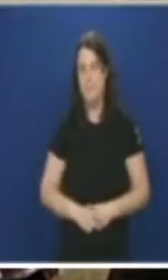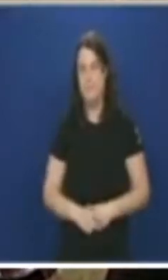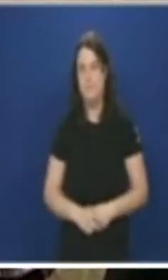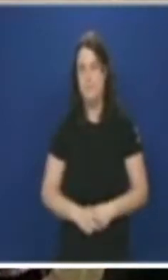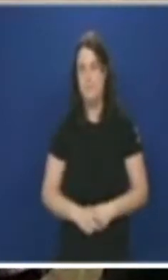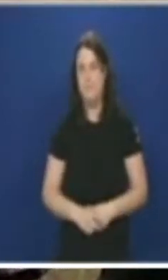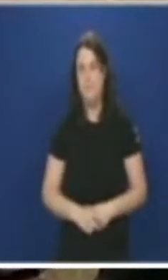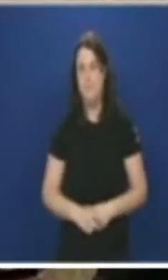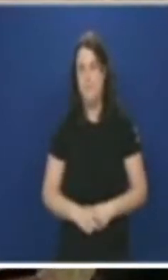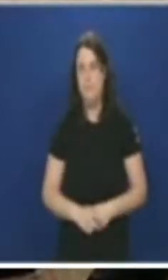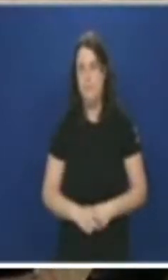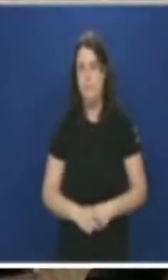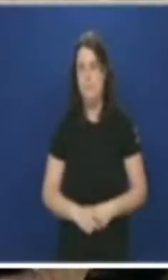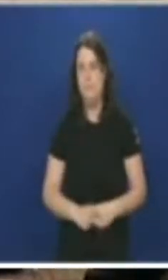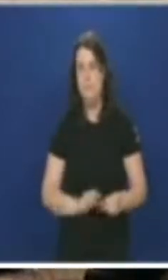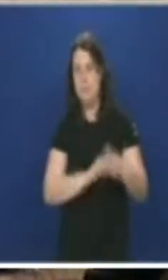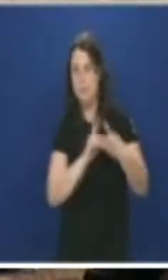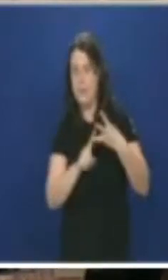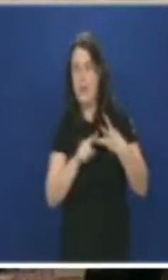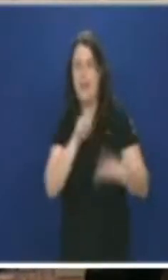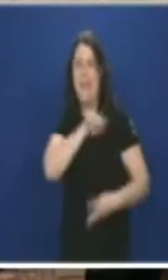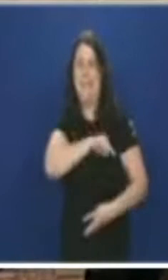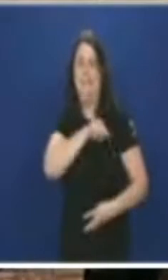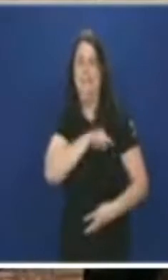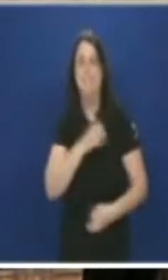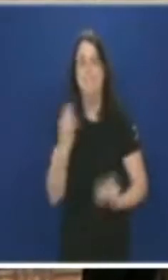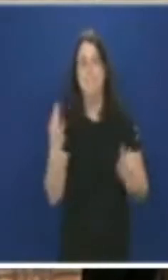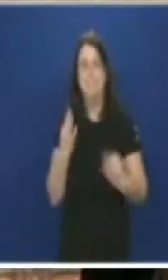É un terceiro sentimento de compromiso.